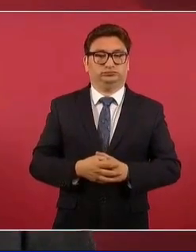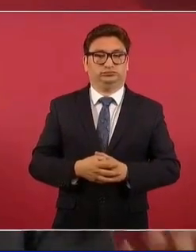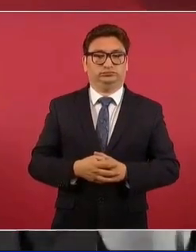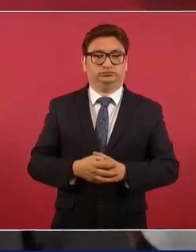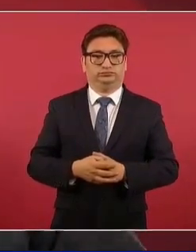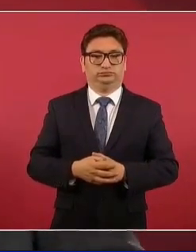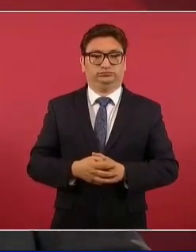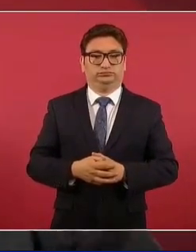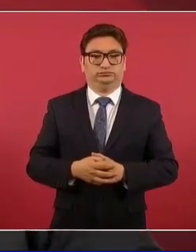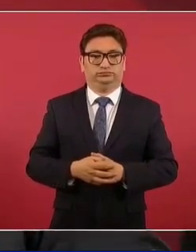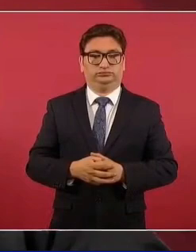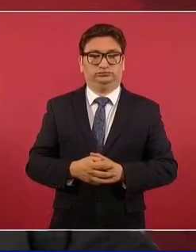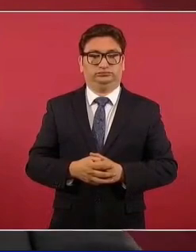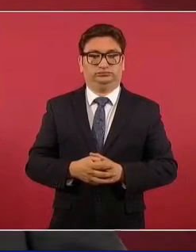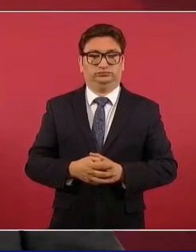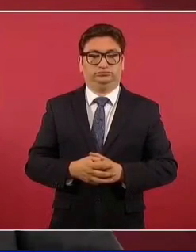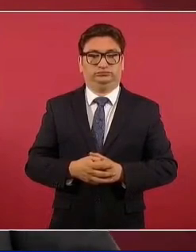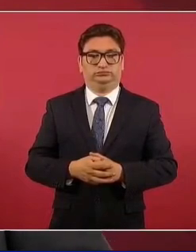que